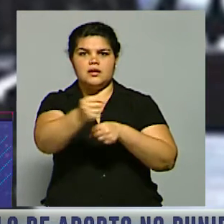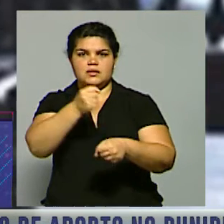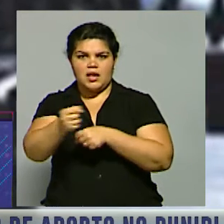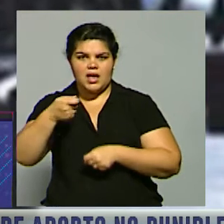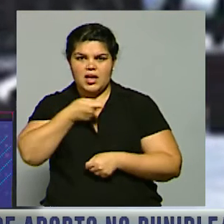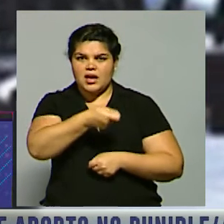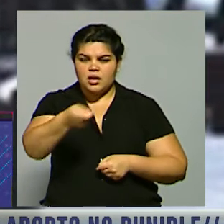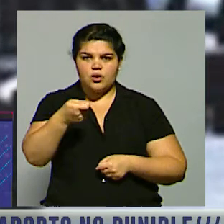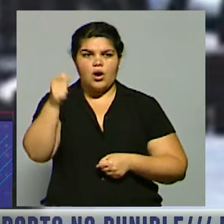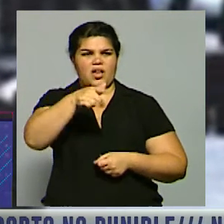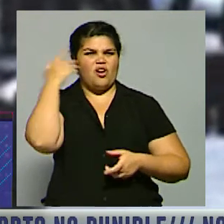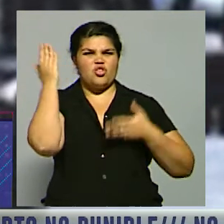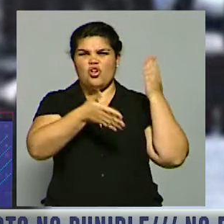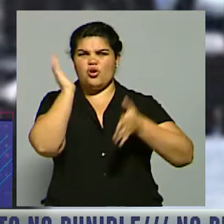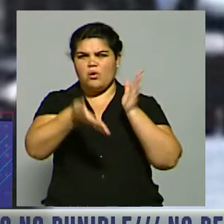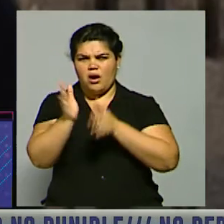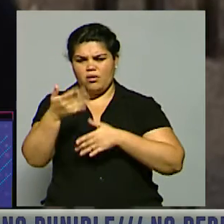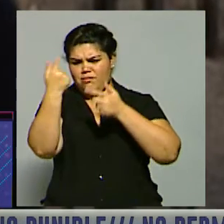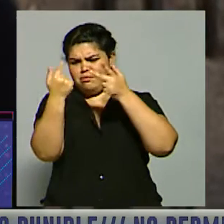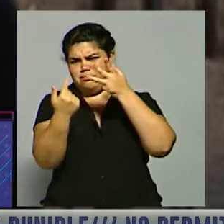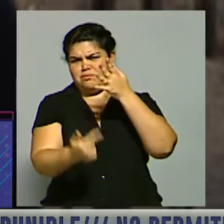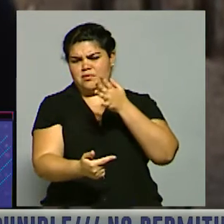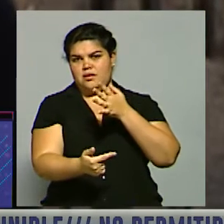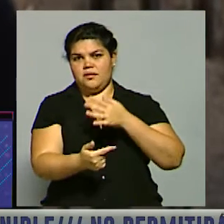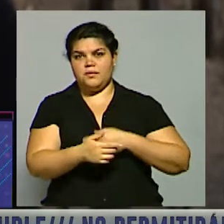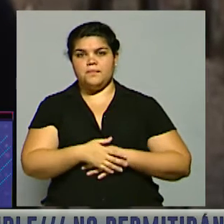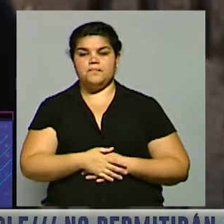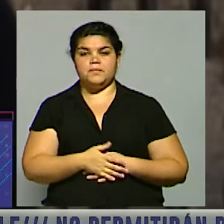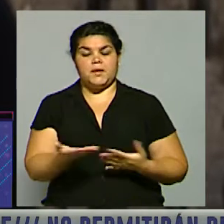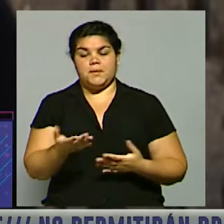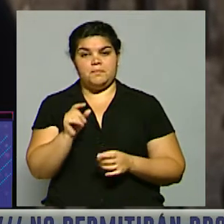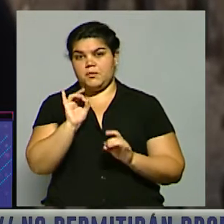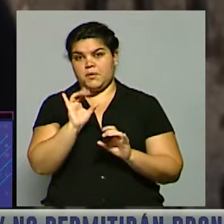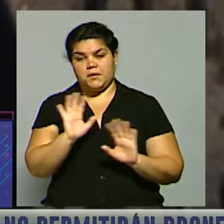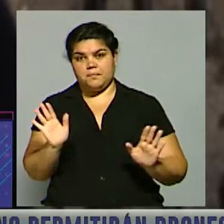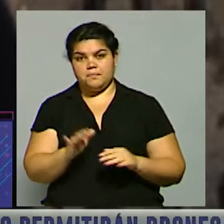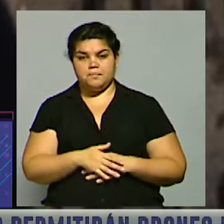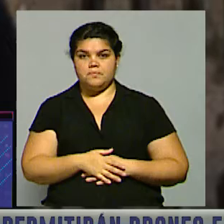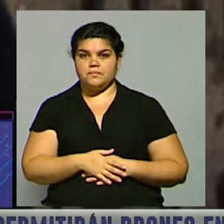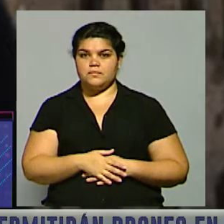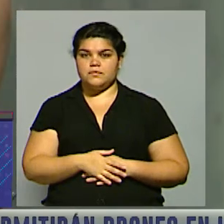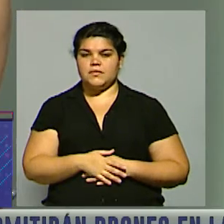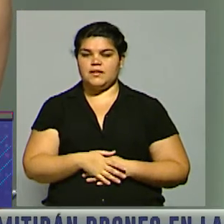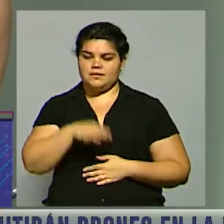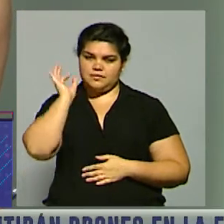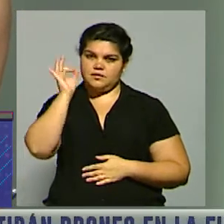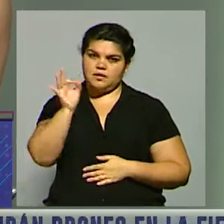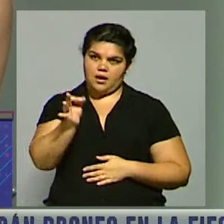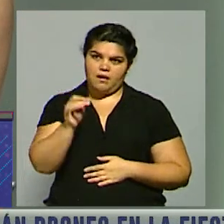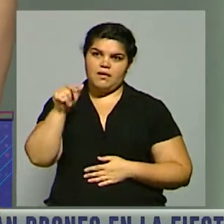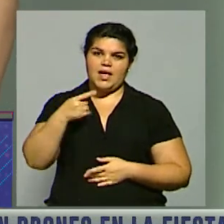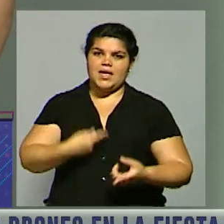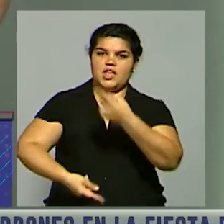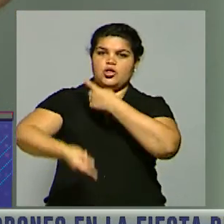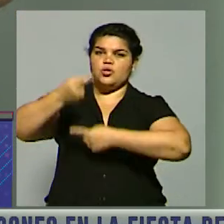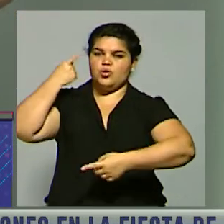mansalva, torturadores, ladrones de bebés, bueno, eso. Hay una deuda pendiente, evidentemente, que la